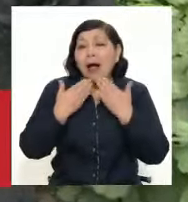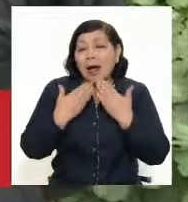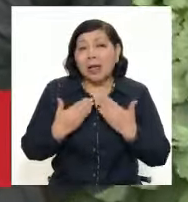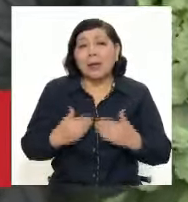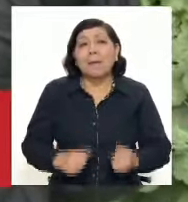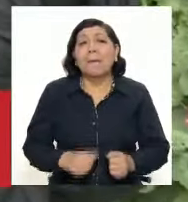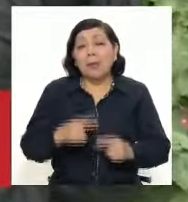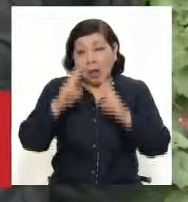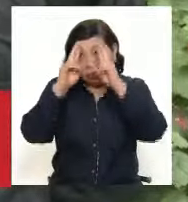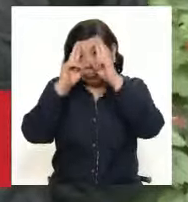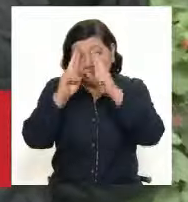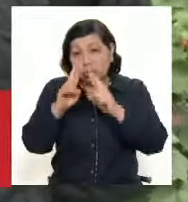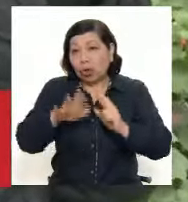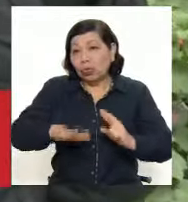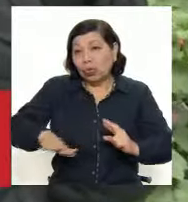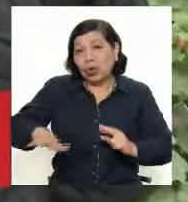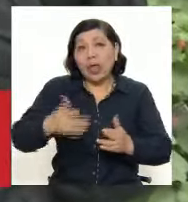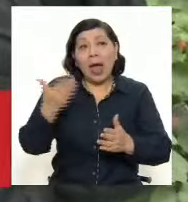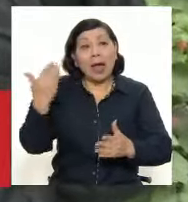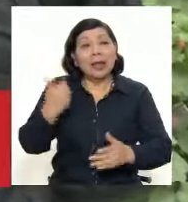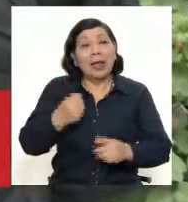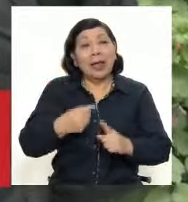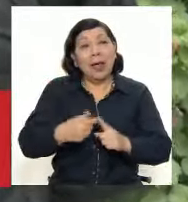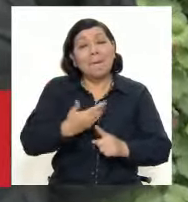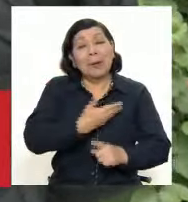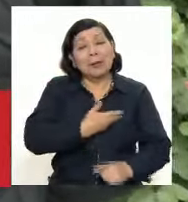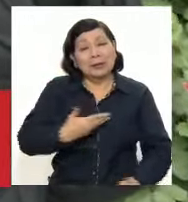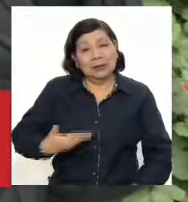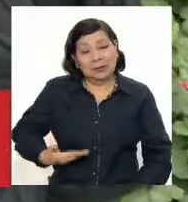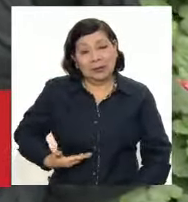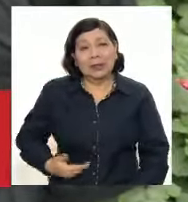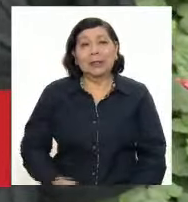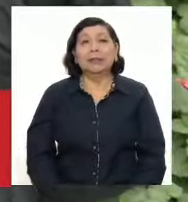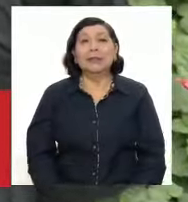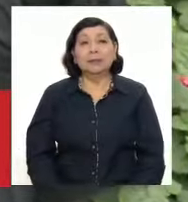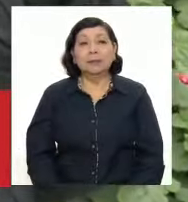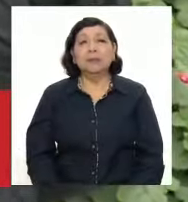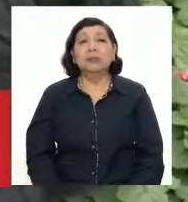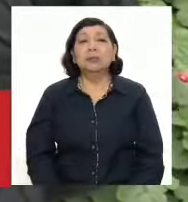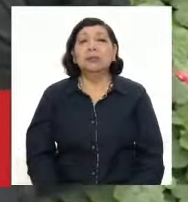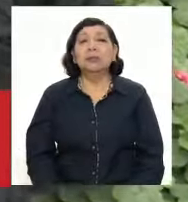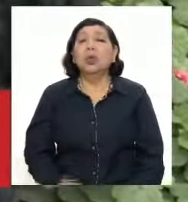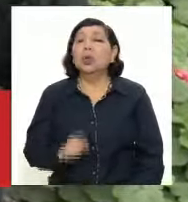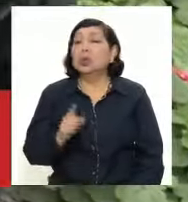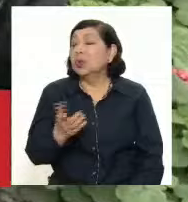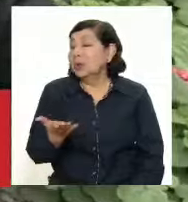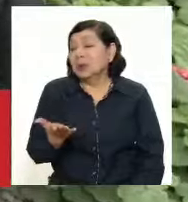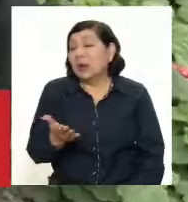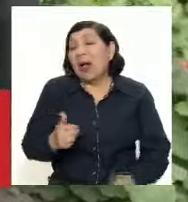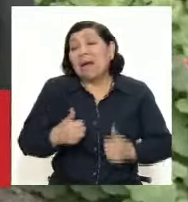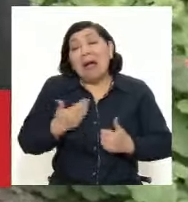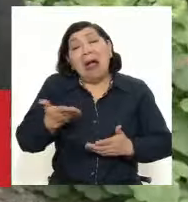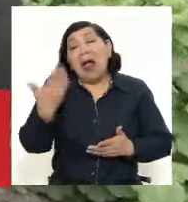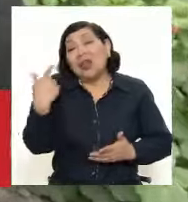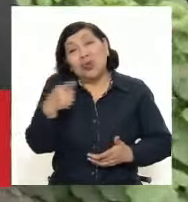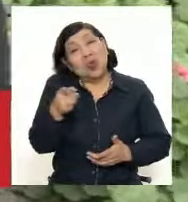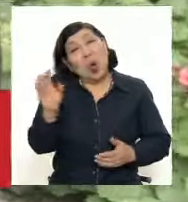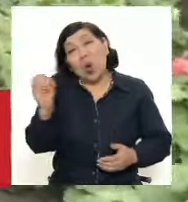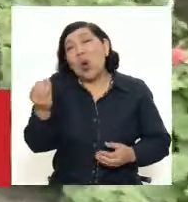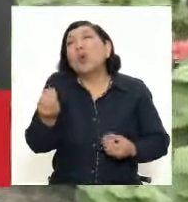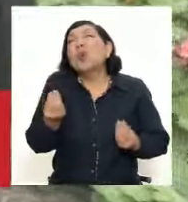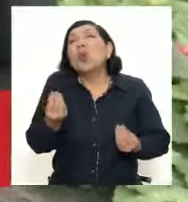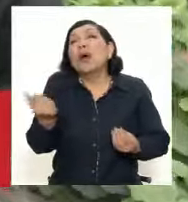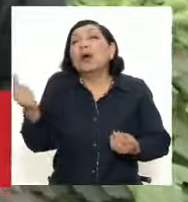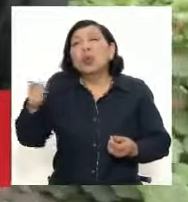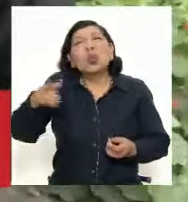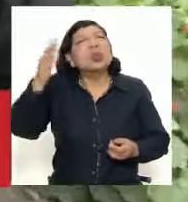agradecimiento y por respeto por todo lo que hizo el presidente Fujimori, expresidente, claro. Pero de repente tú no lo has vivido, no lo has visto. ¿Cómo es